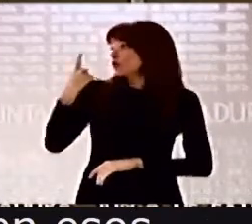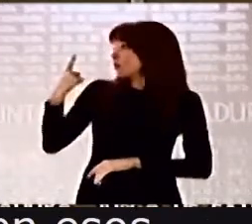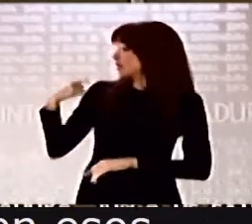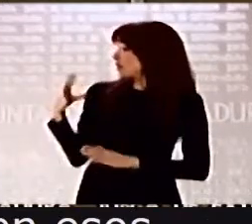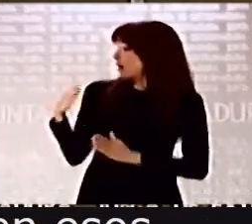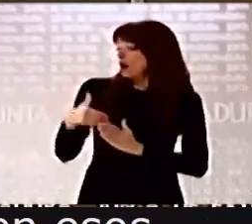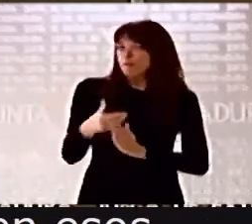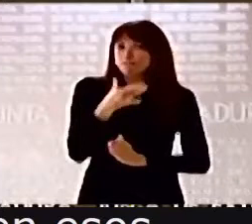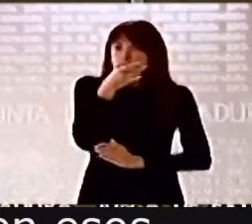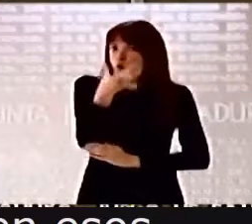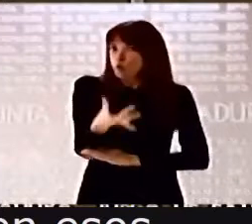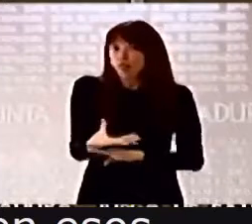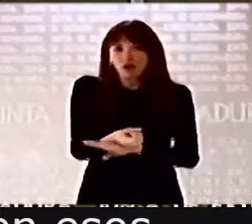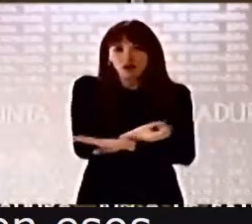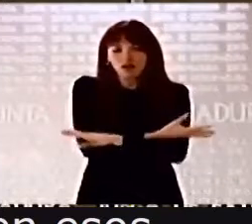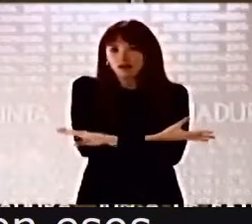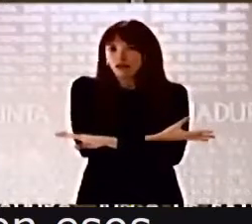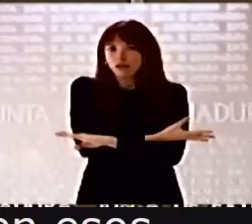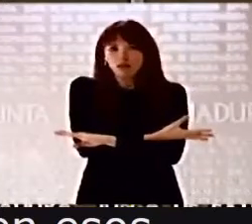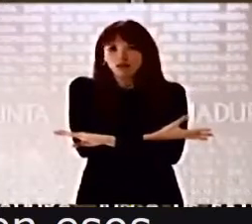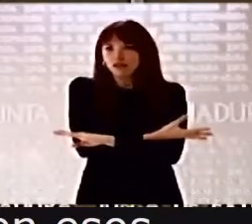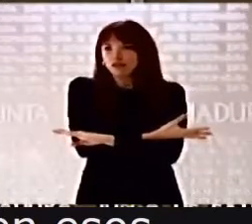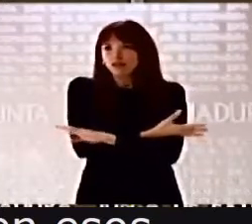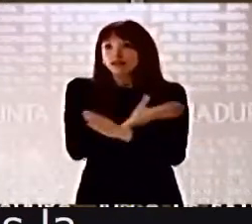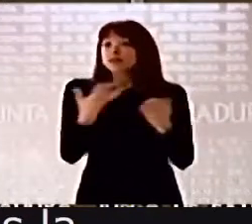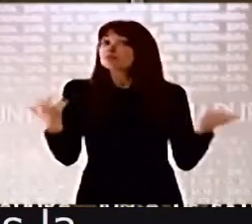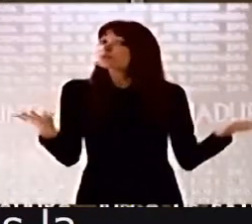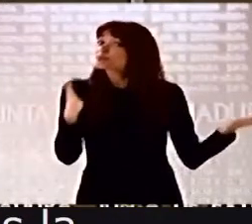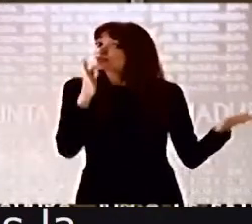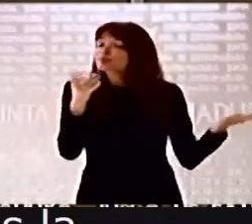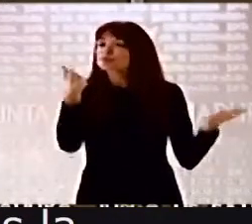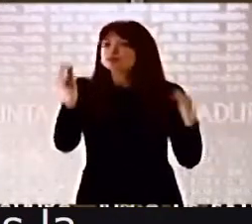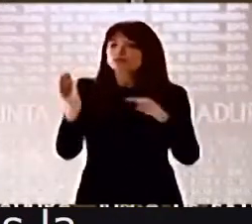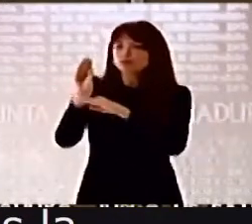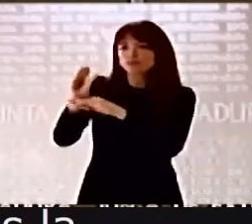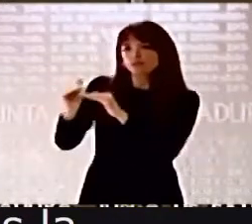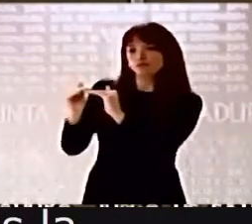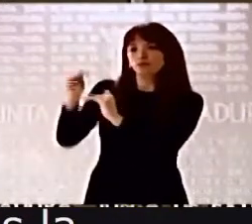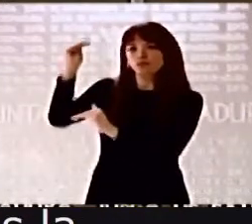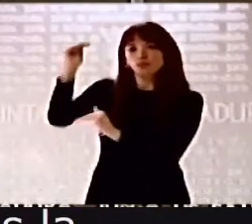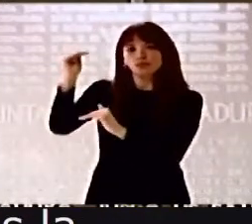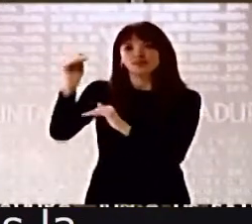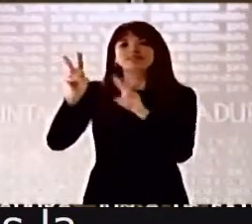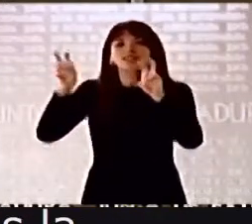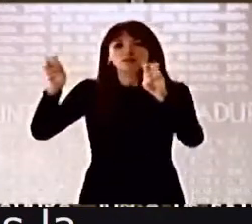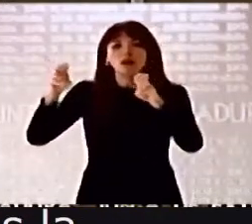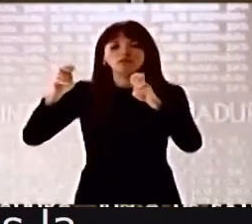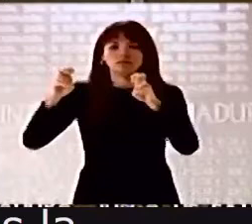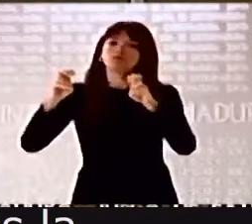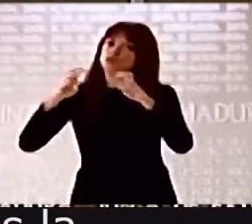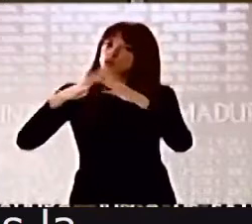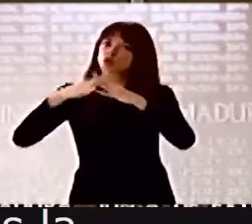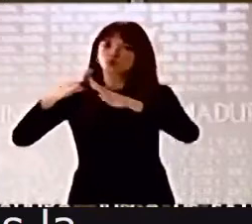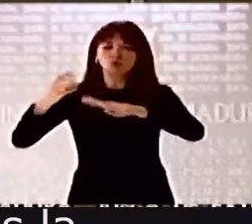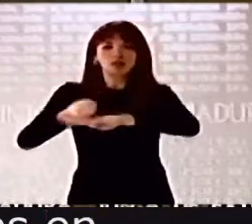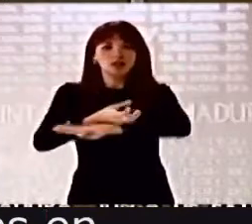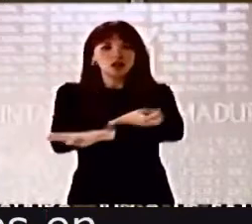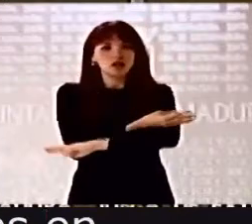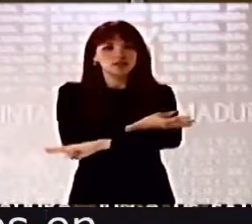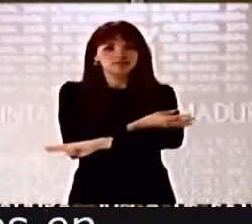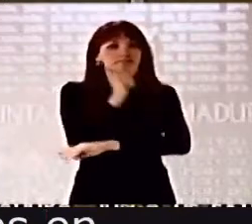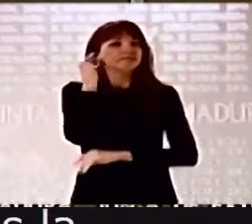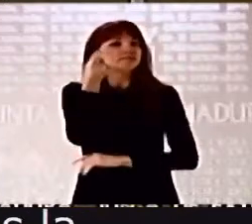tren. Pues destaco el avance en las inversiones en materia ferroviaria. Algún medio se hacía eco en estos